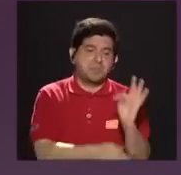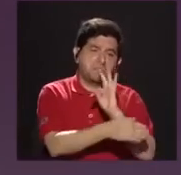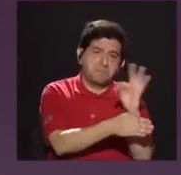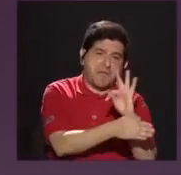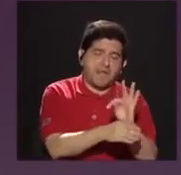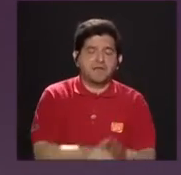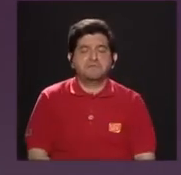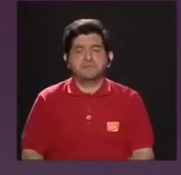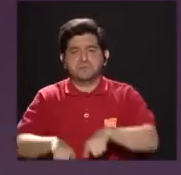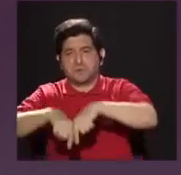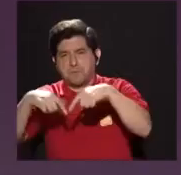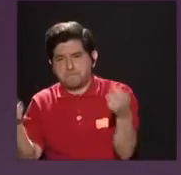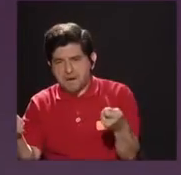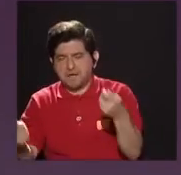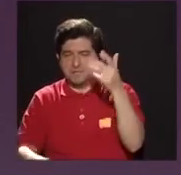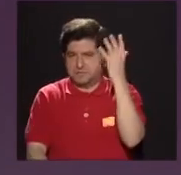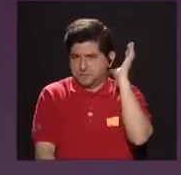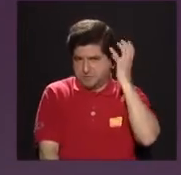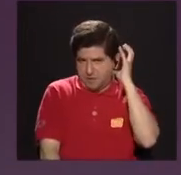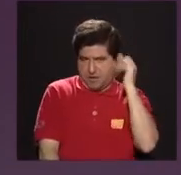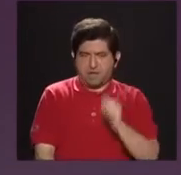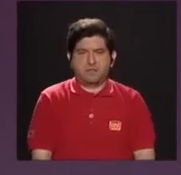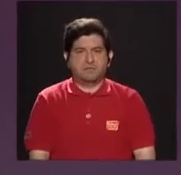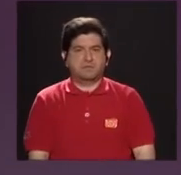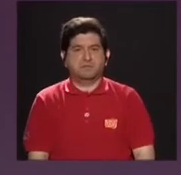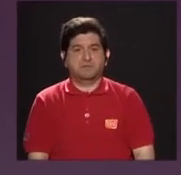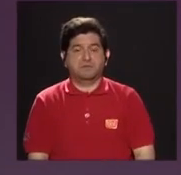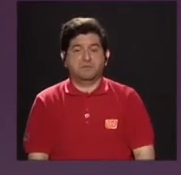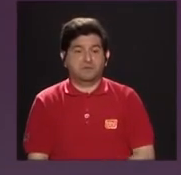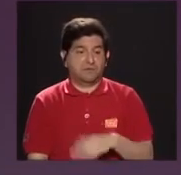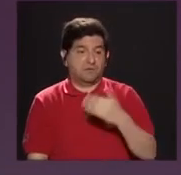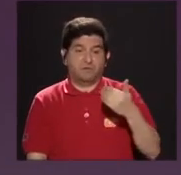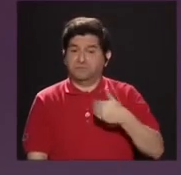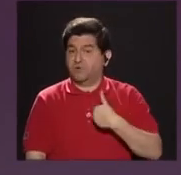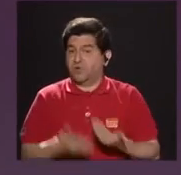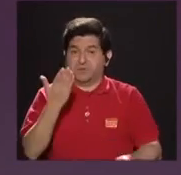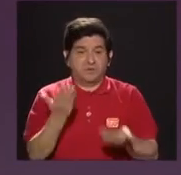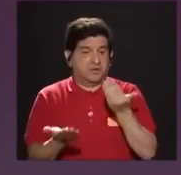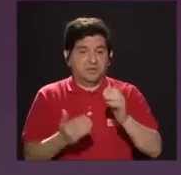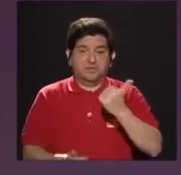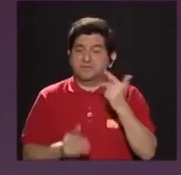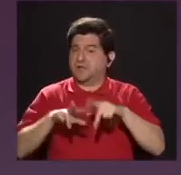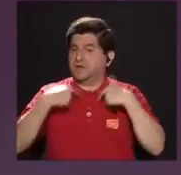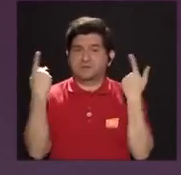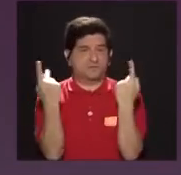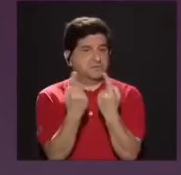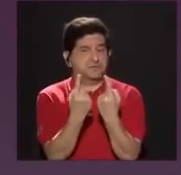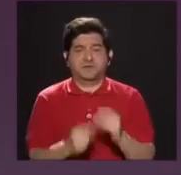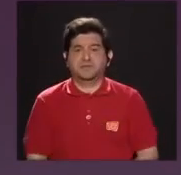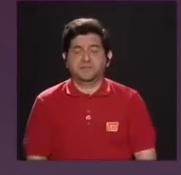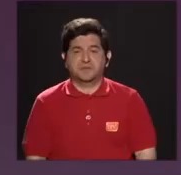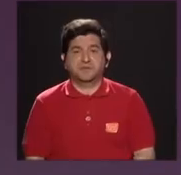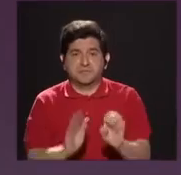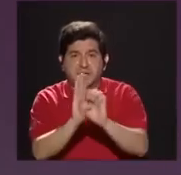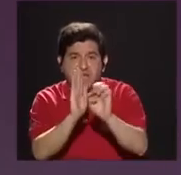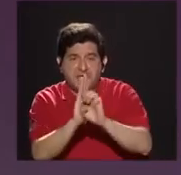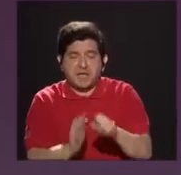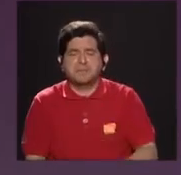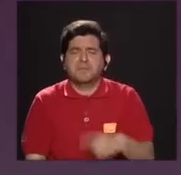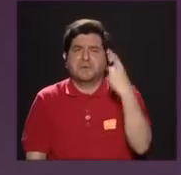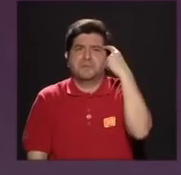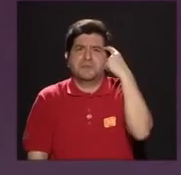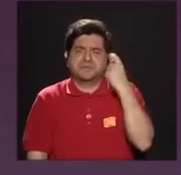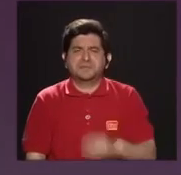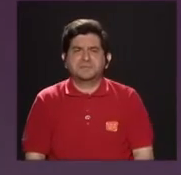televisión, prensa escrita, radial, de la que no disponen los otros partidos que no tienen, o por ejemplo pensemos en los